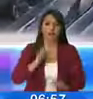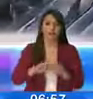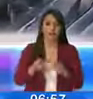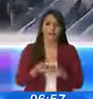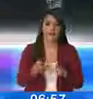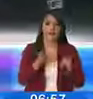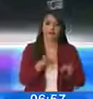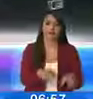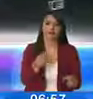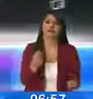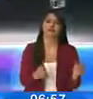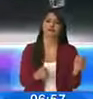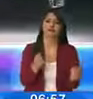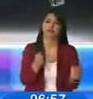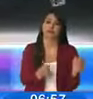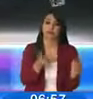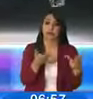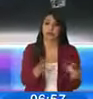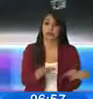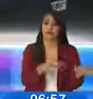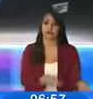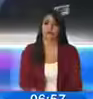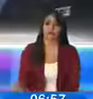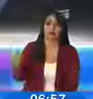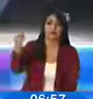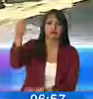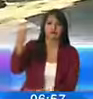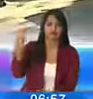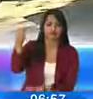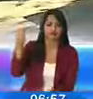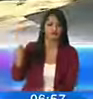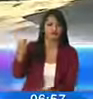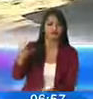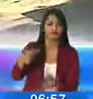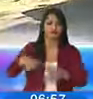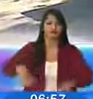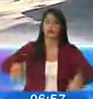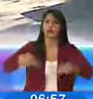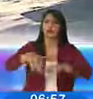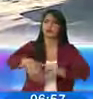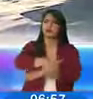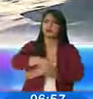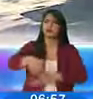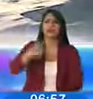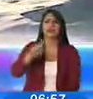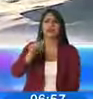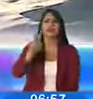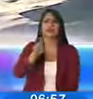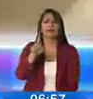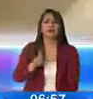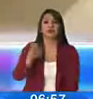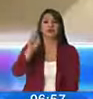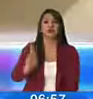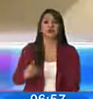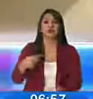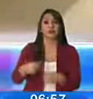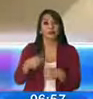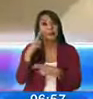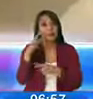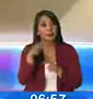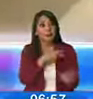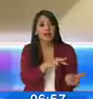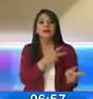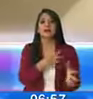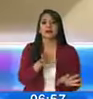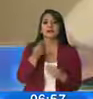sospechosas fueron observadas cuando caminaban cargando varios bolsos por el sector de la Rodrigo de Chávez, sur de la capital. Ya habíamos